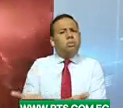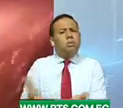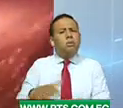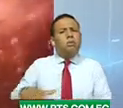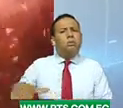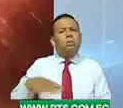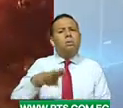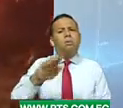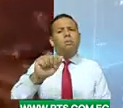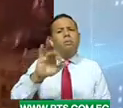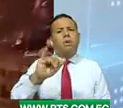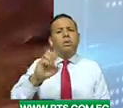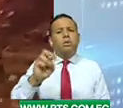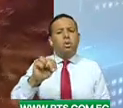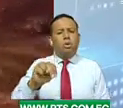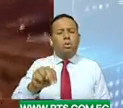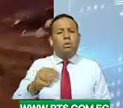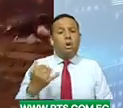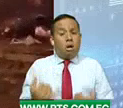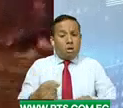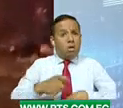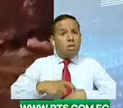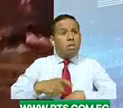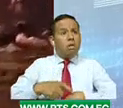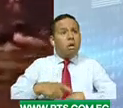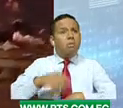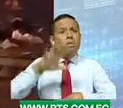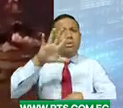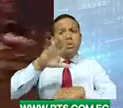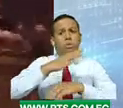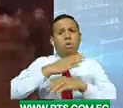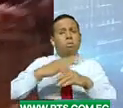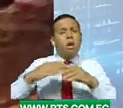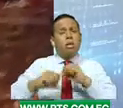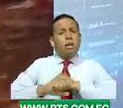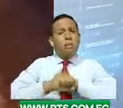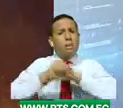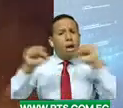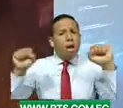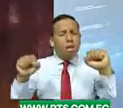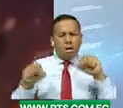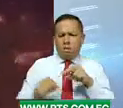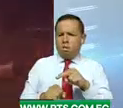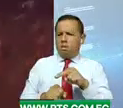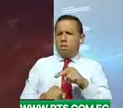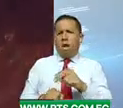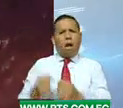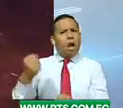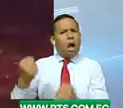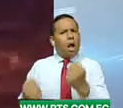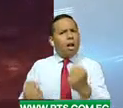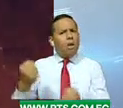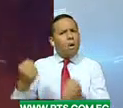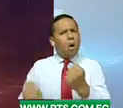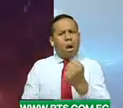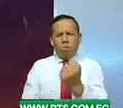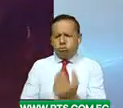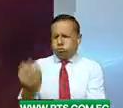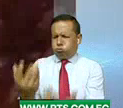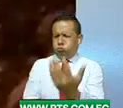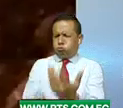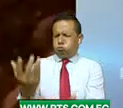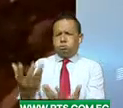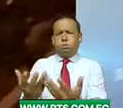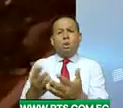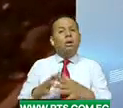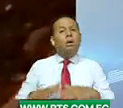mañana, 5:30 de la mañana, se está quemando un carro, en vivo. El espeso humo negro que salía de ese automóvil despertó a los habitantes del bloque 8